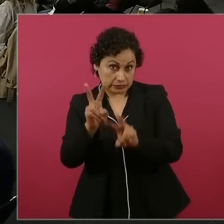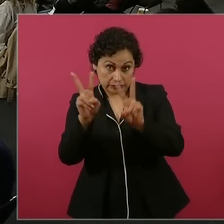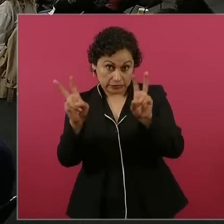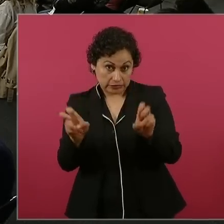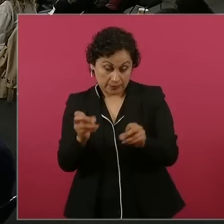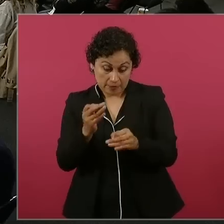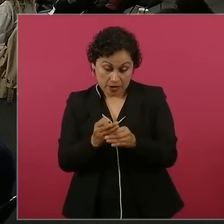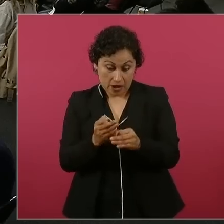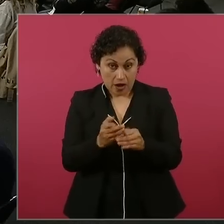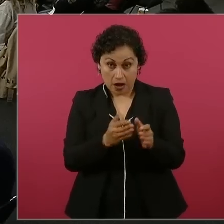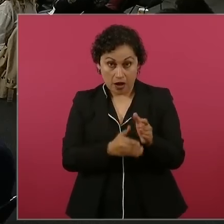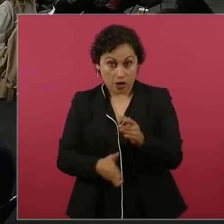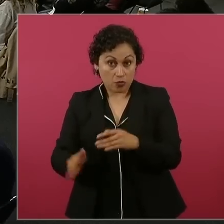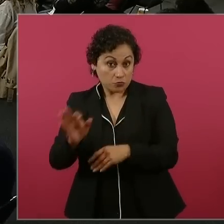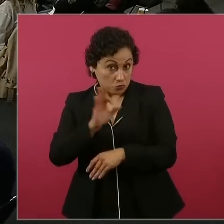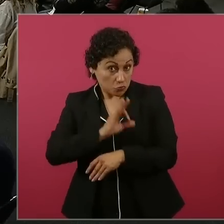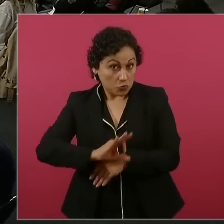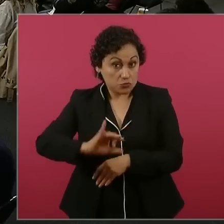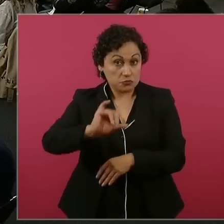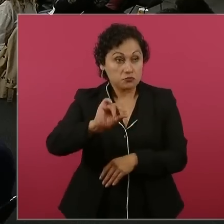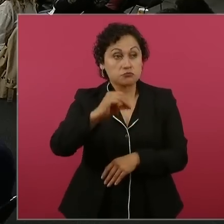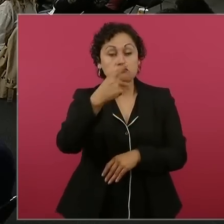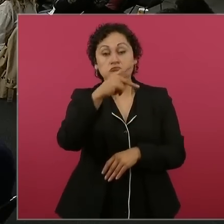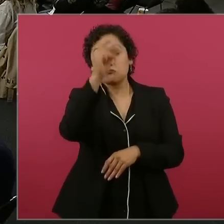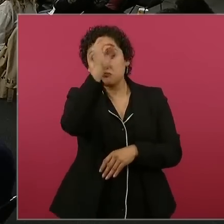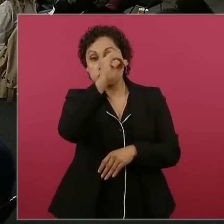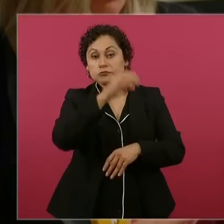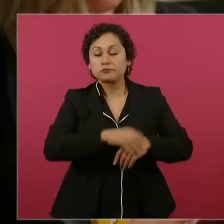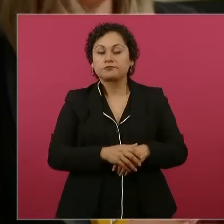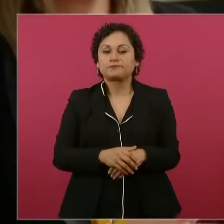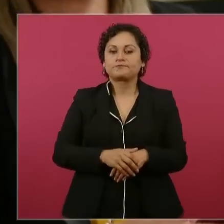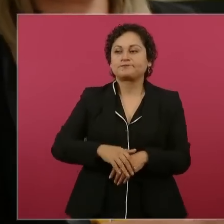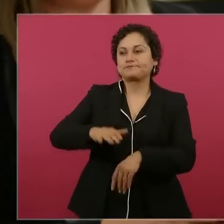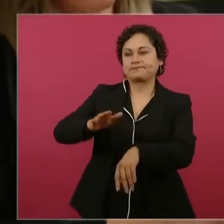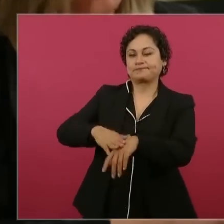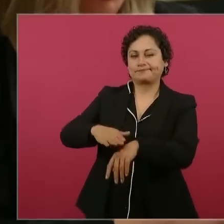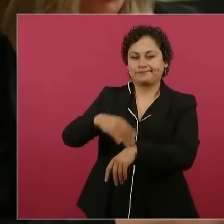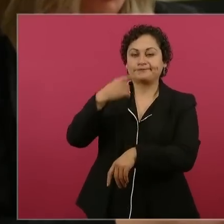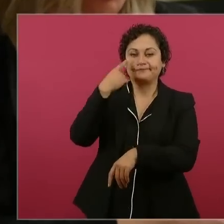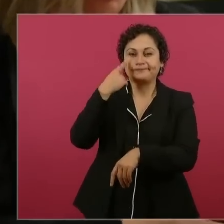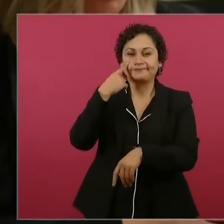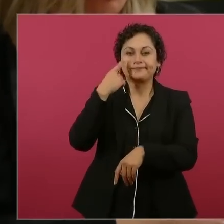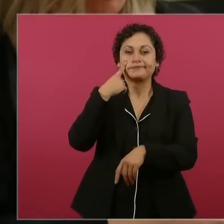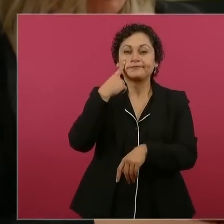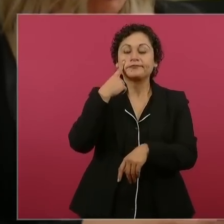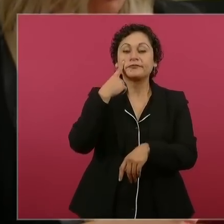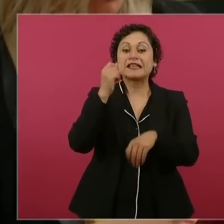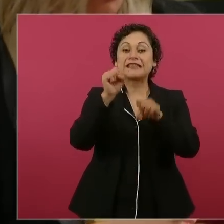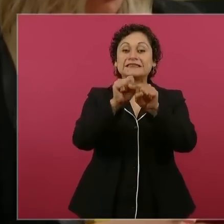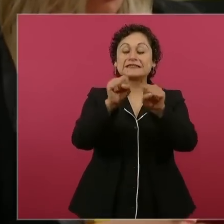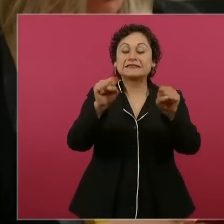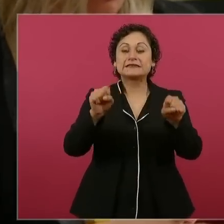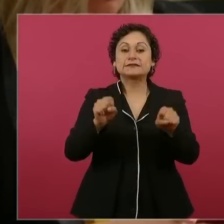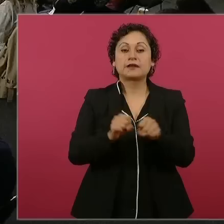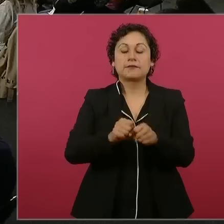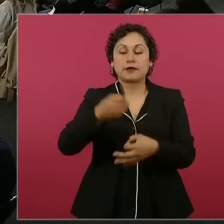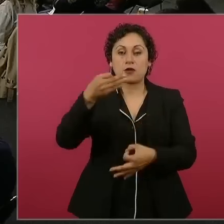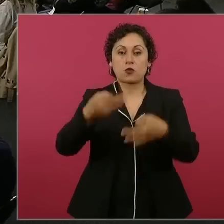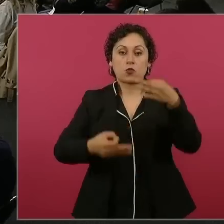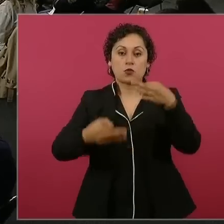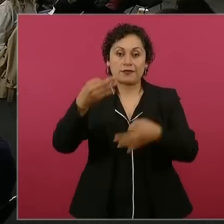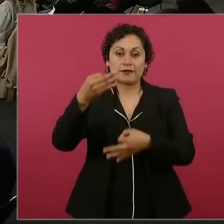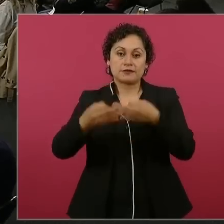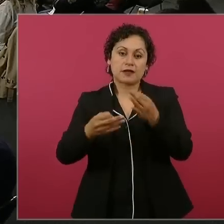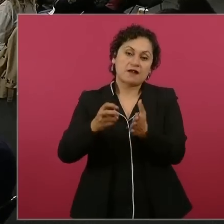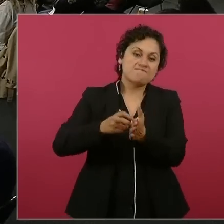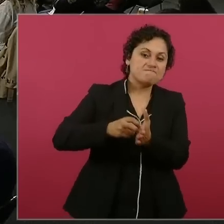presidente? Hay que buscar una reforma al Poder Judicial integral. Ya